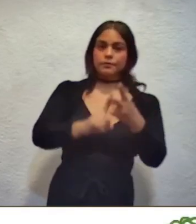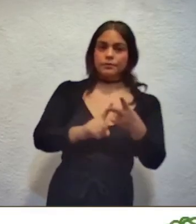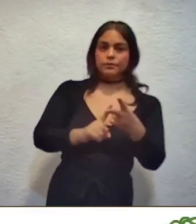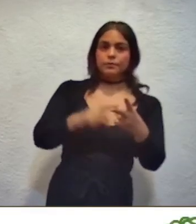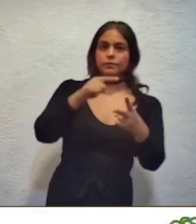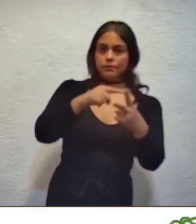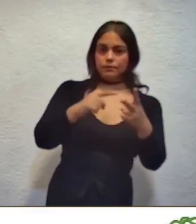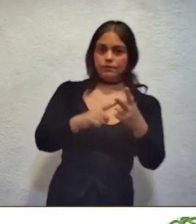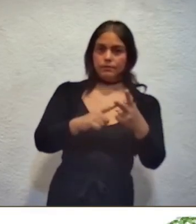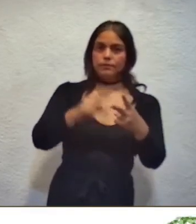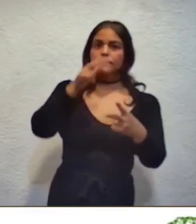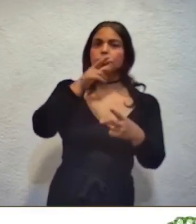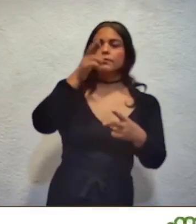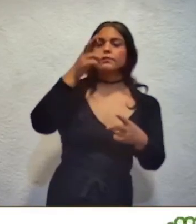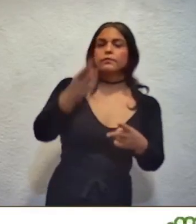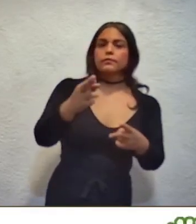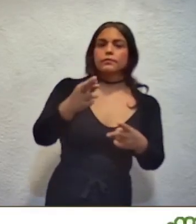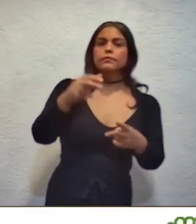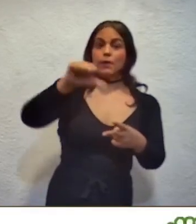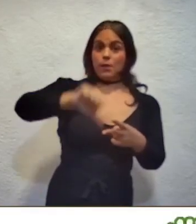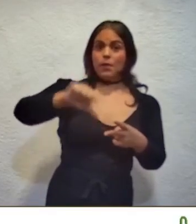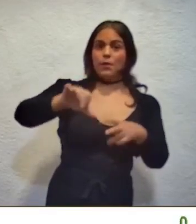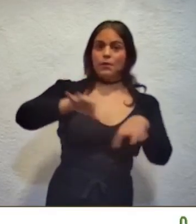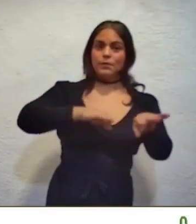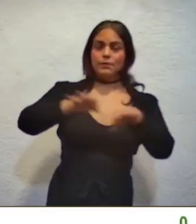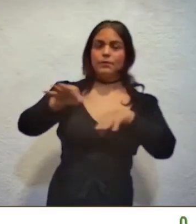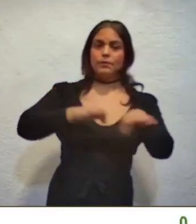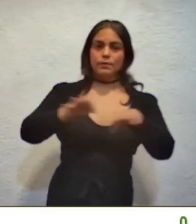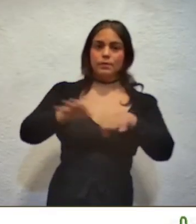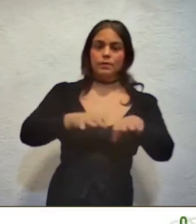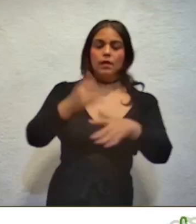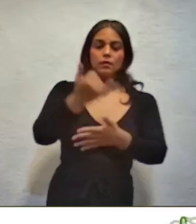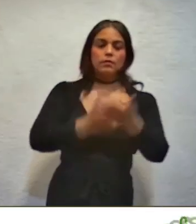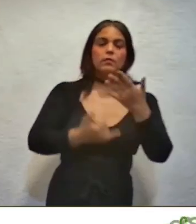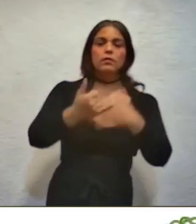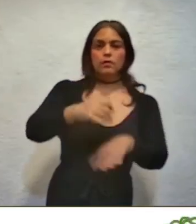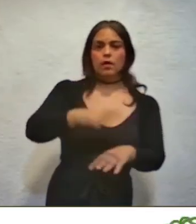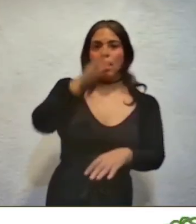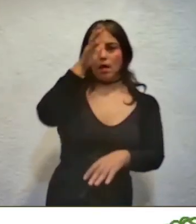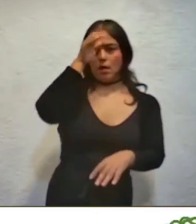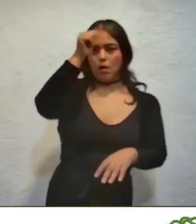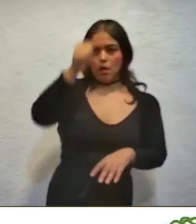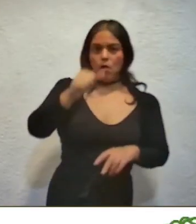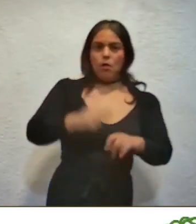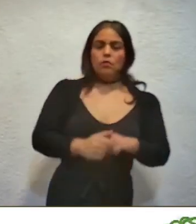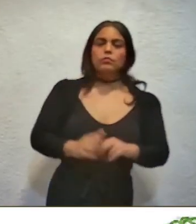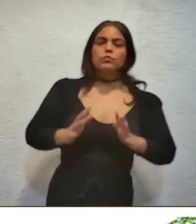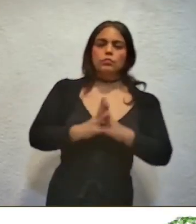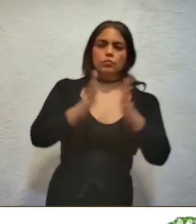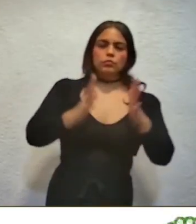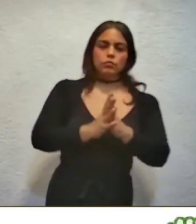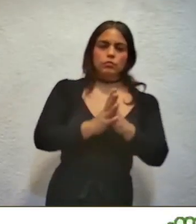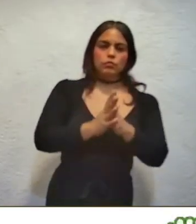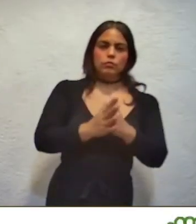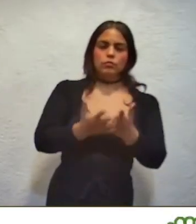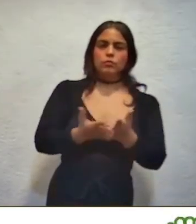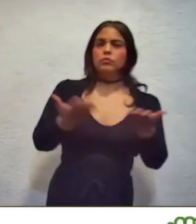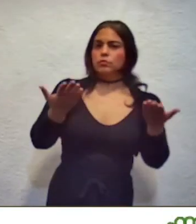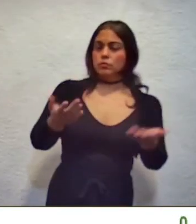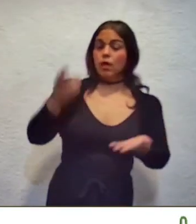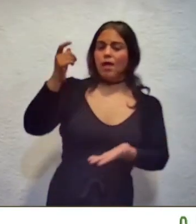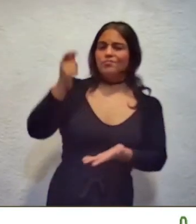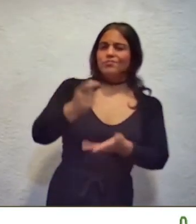para analizar y resolver en la presente sesión se tratan de los proyectos de acuerdos plenarios relativos al procedimiento especial